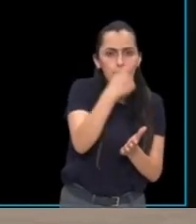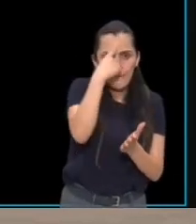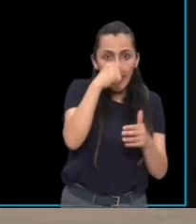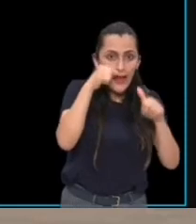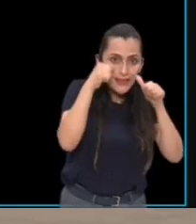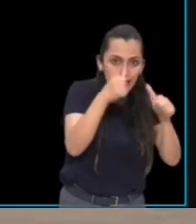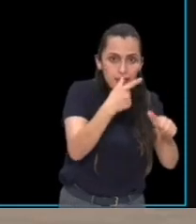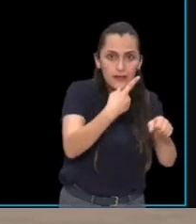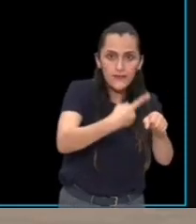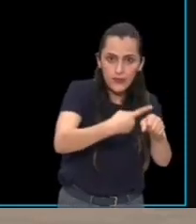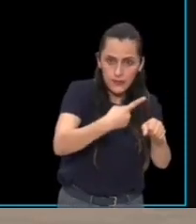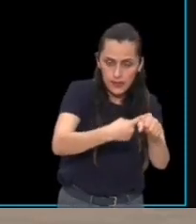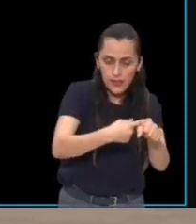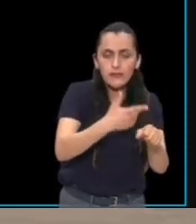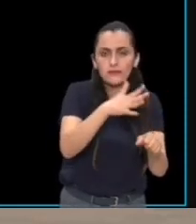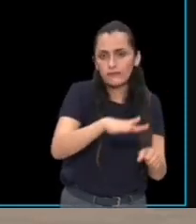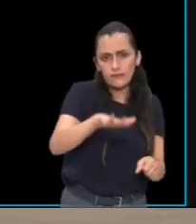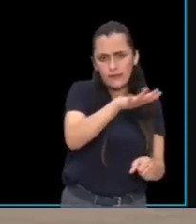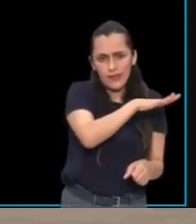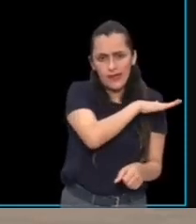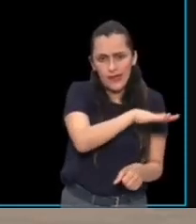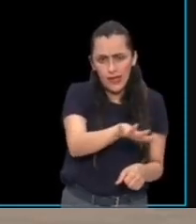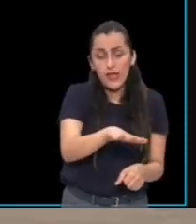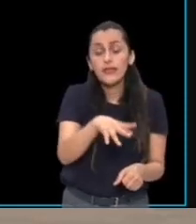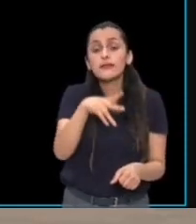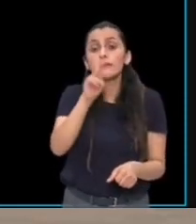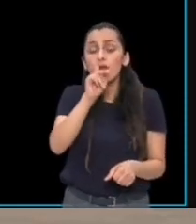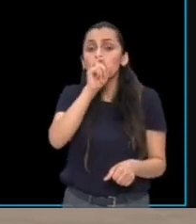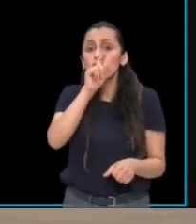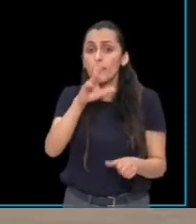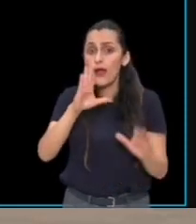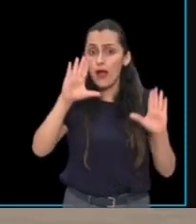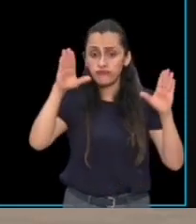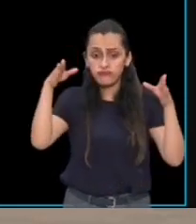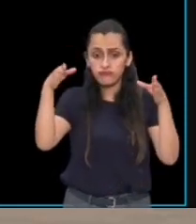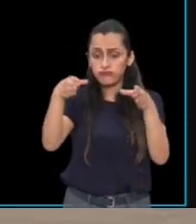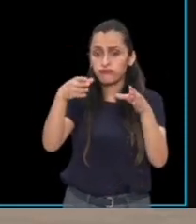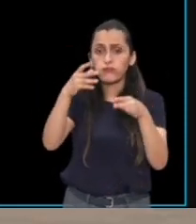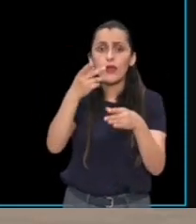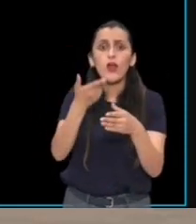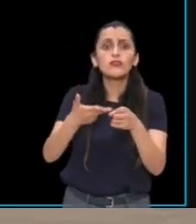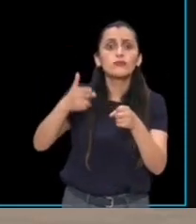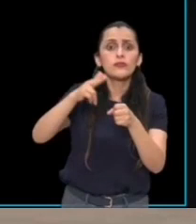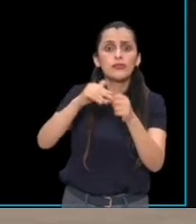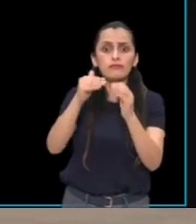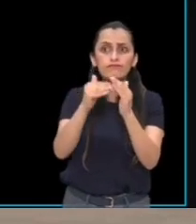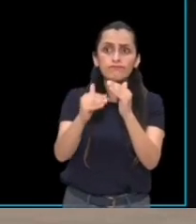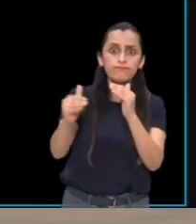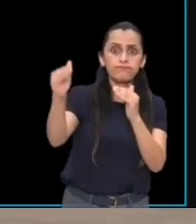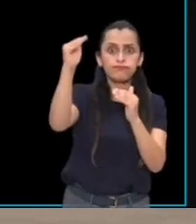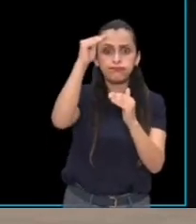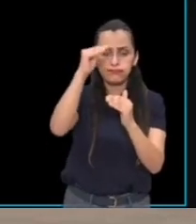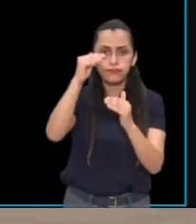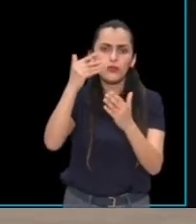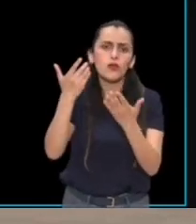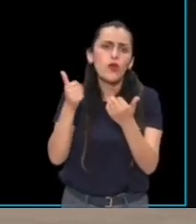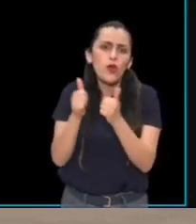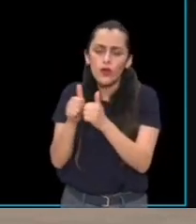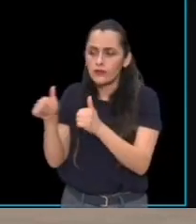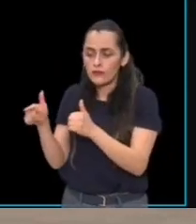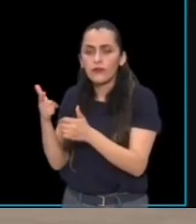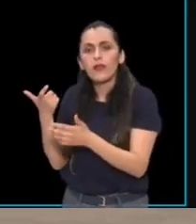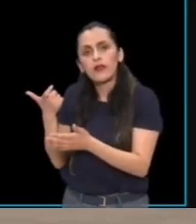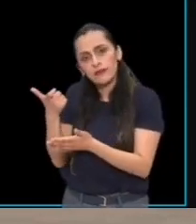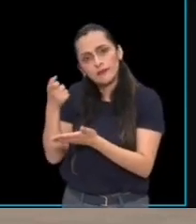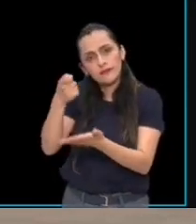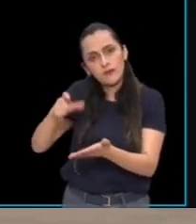segundo subsistema que esté enfocado en enfermedades de alta especialidad, que se va a pagar a través de primas con cuotas del gobierno y seguros